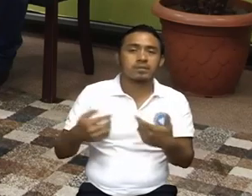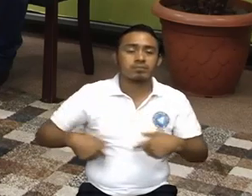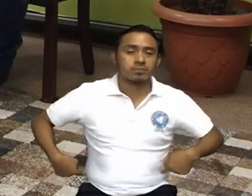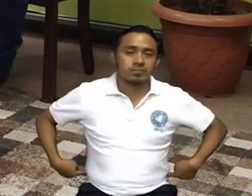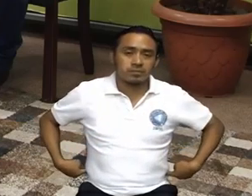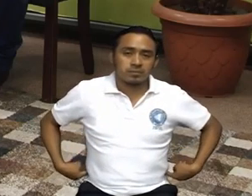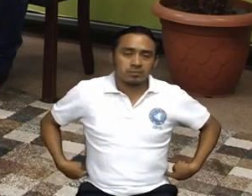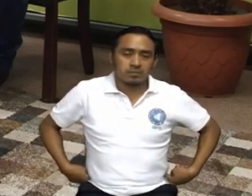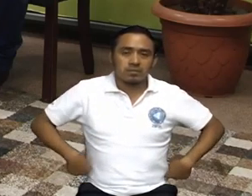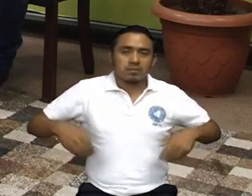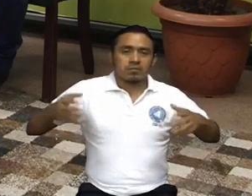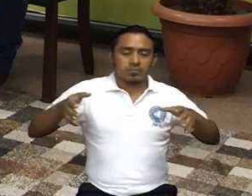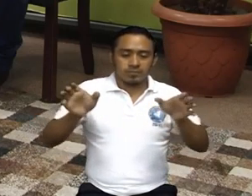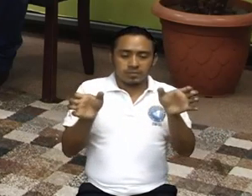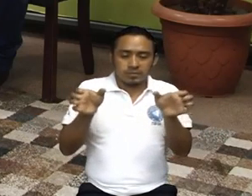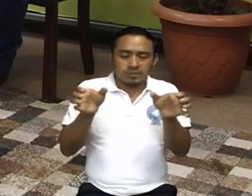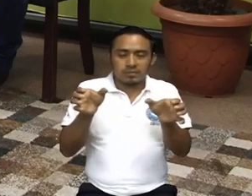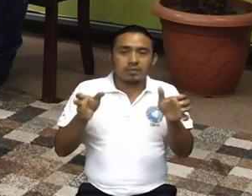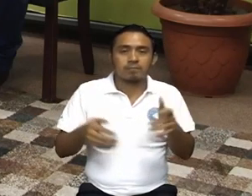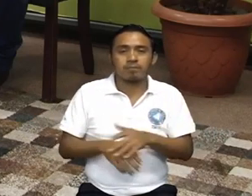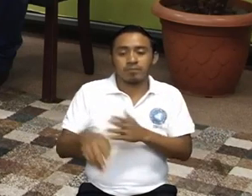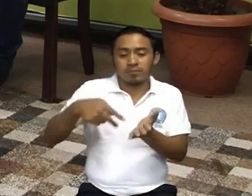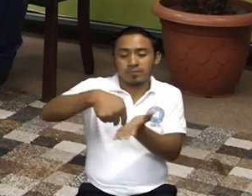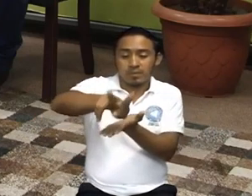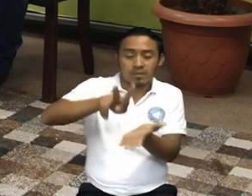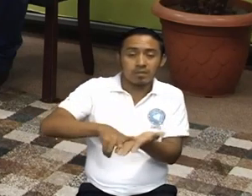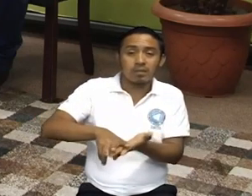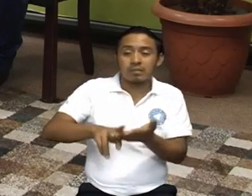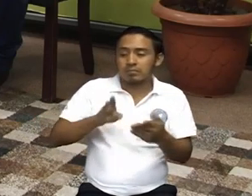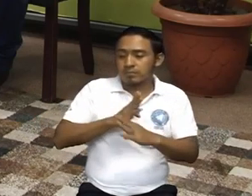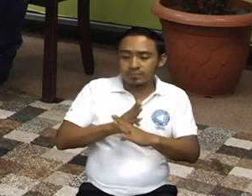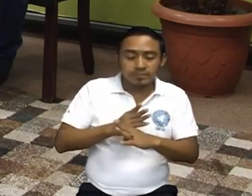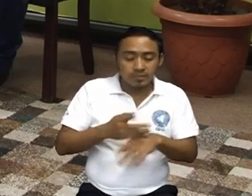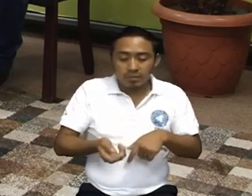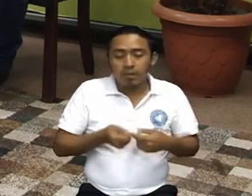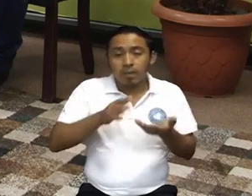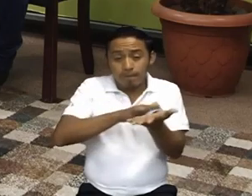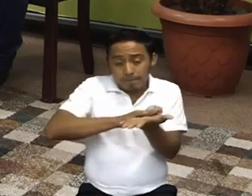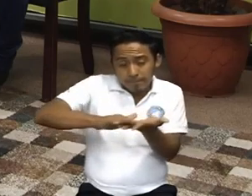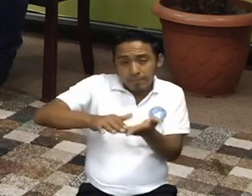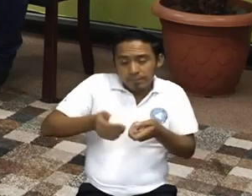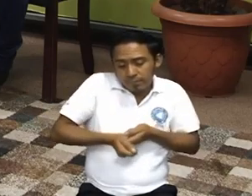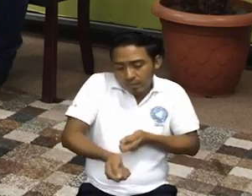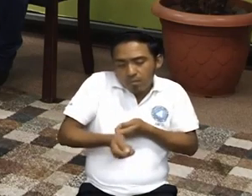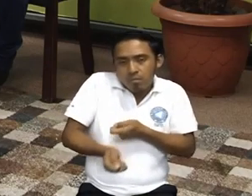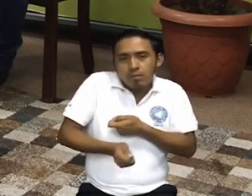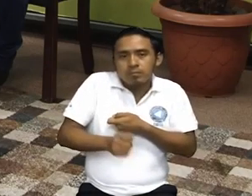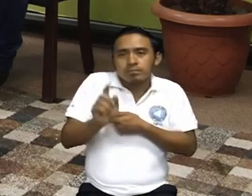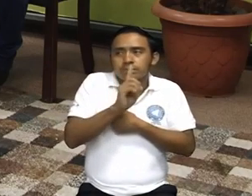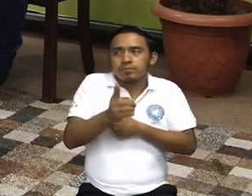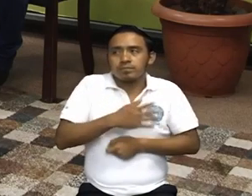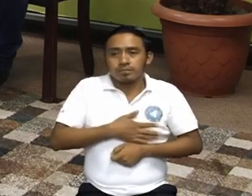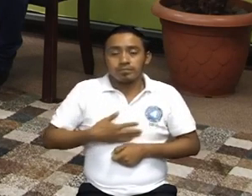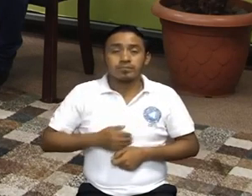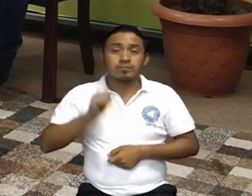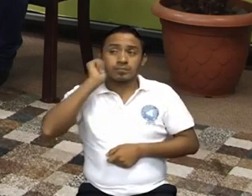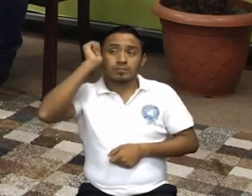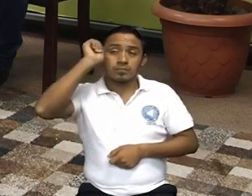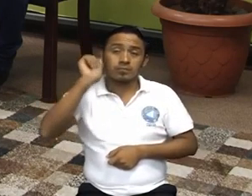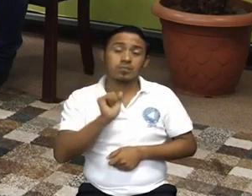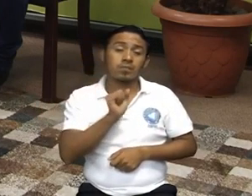cadera son muy frecuentes. Si el piso está resbaloso, hay que evitar que esté resbaloso, no aplicarle cera, porque el adulto mayor pasa,